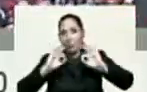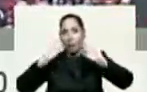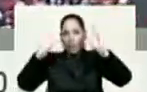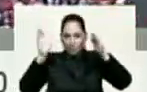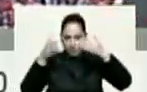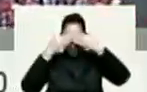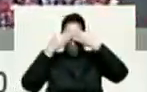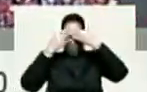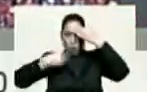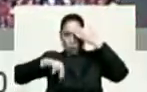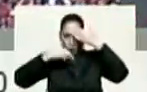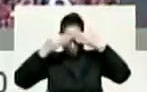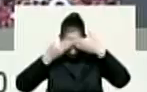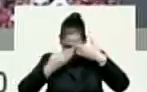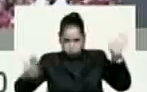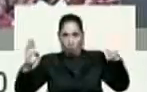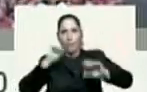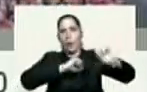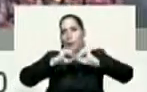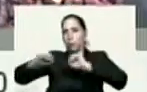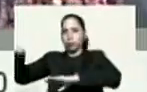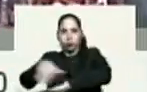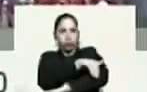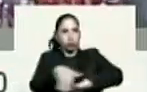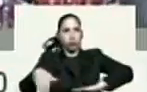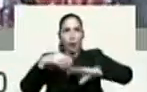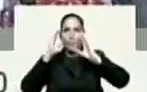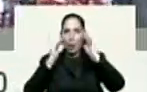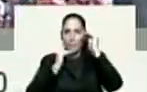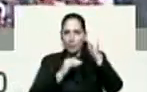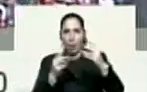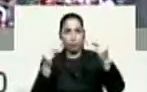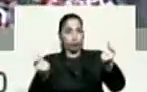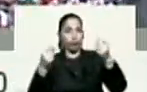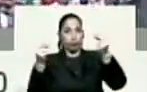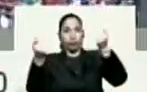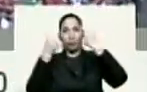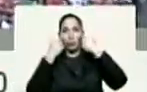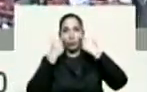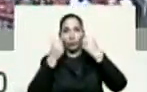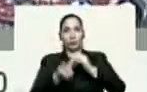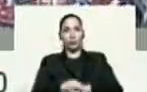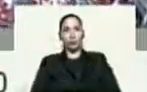Seguimos movilizados en la calle. Seguimos atentos, alertas.